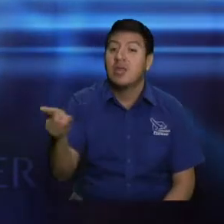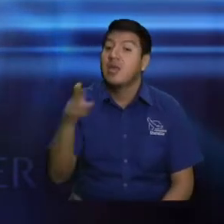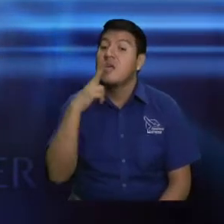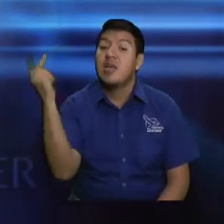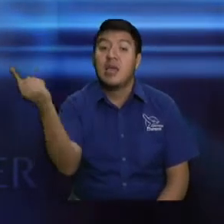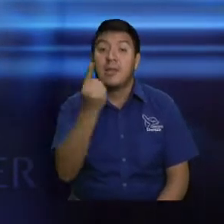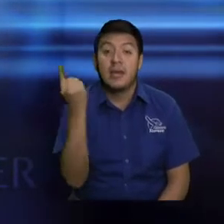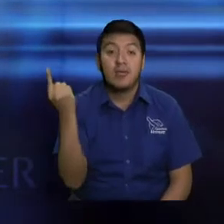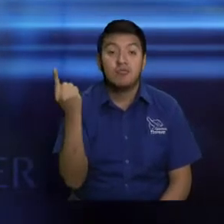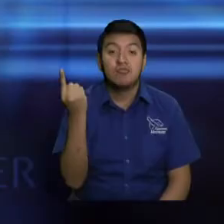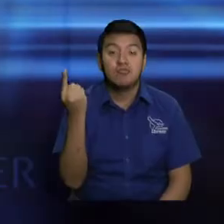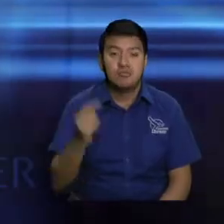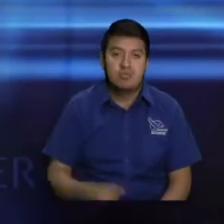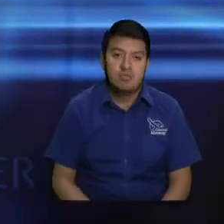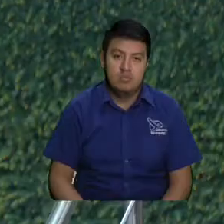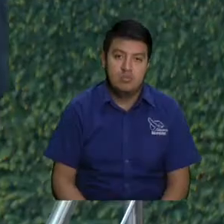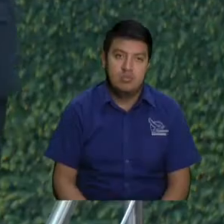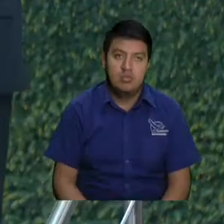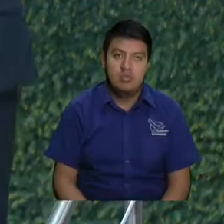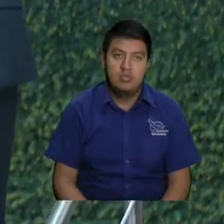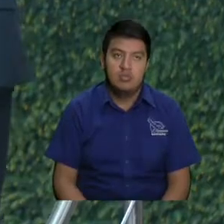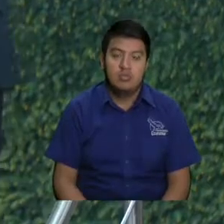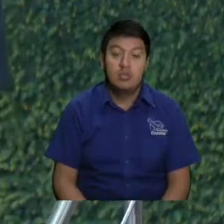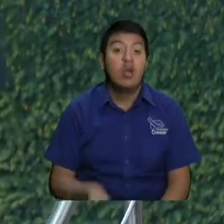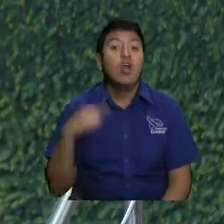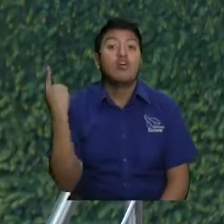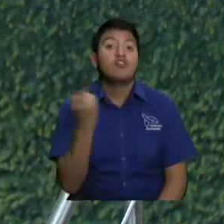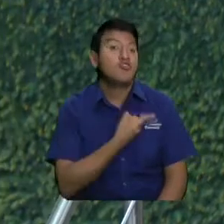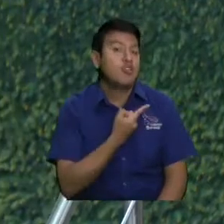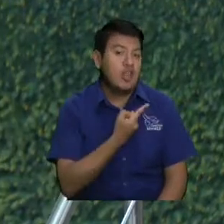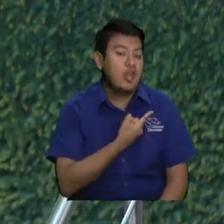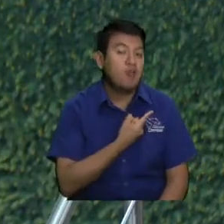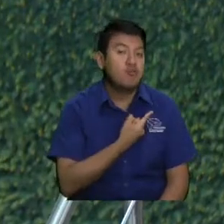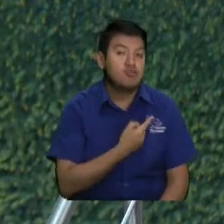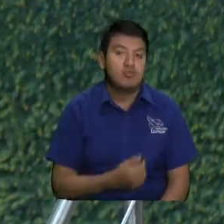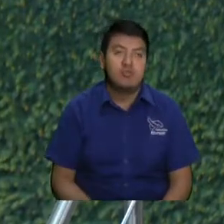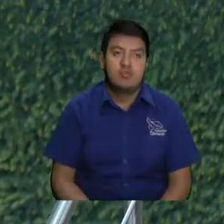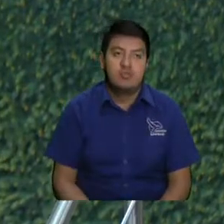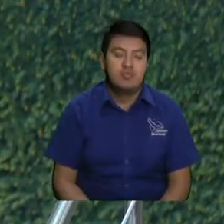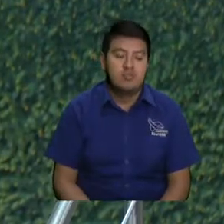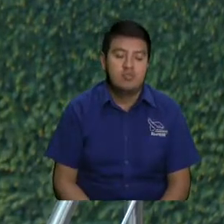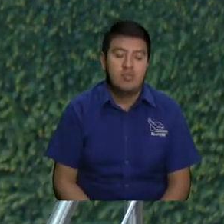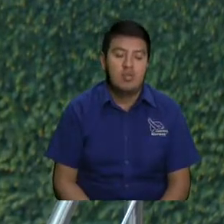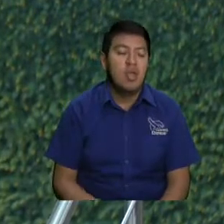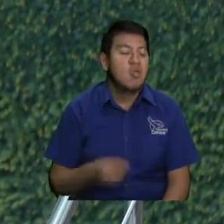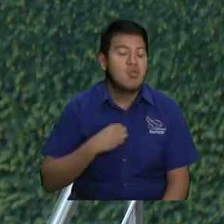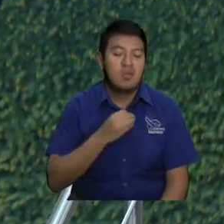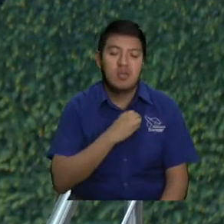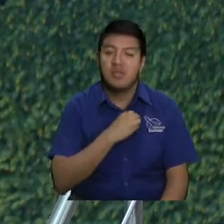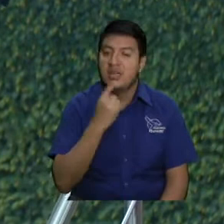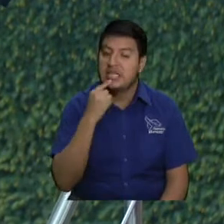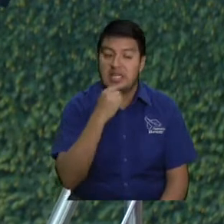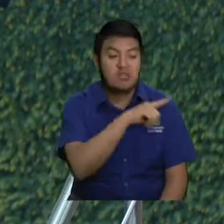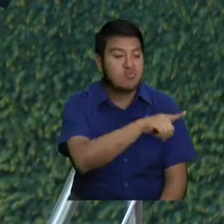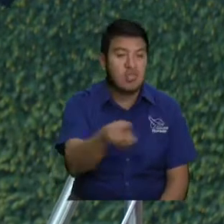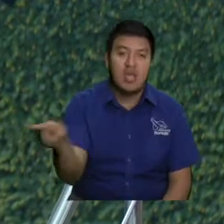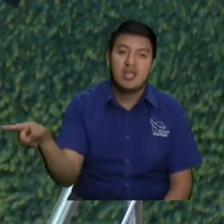Hermanos solteros. Eso y usted ya lo sabe, pero si no lo sabe, se lo voy a volver a decir.